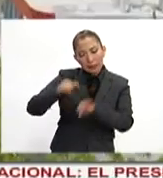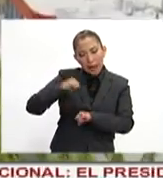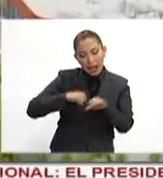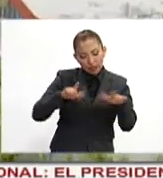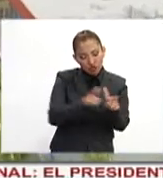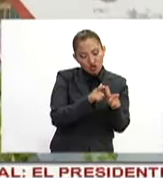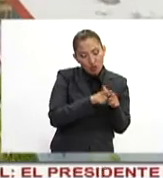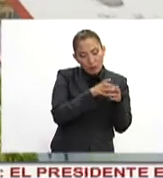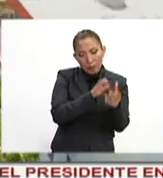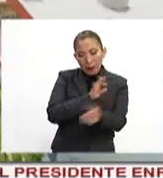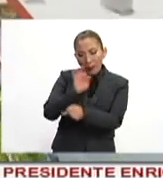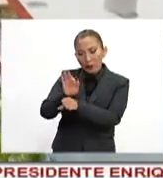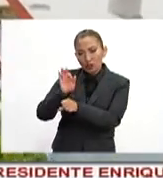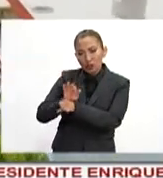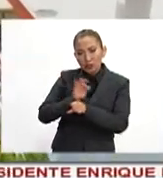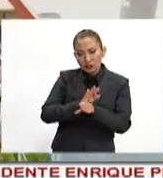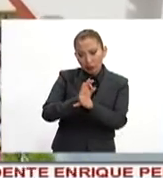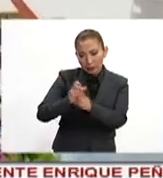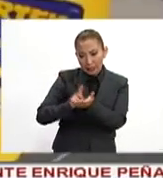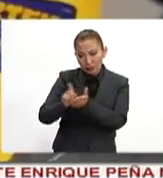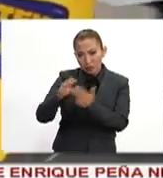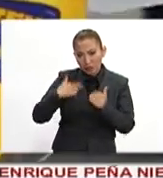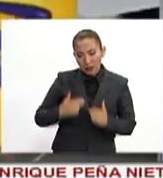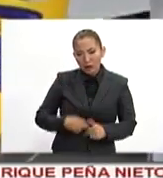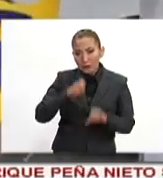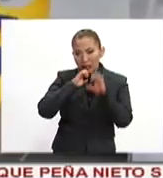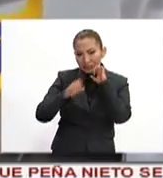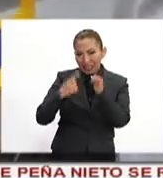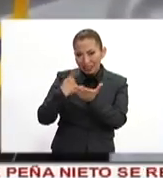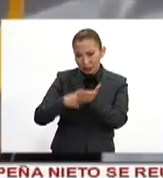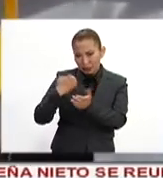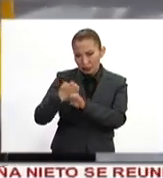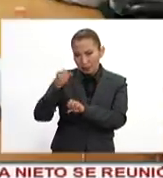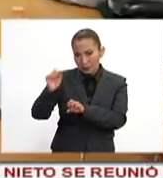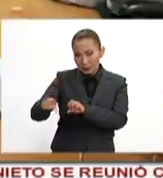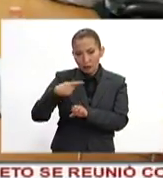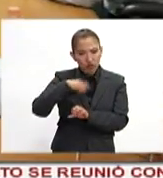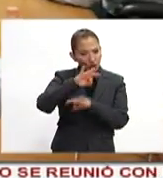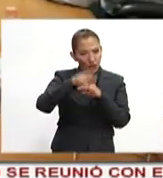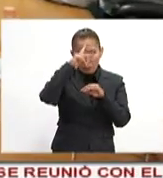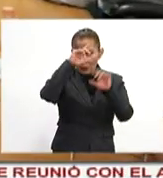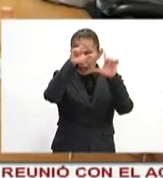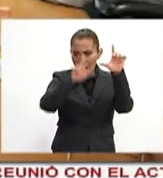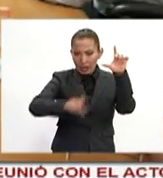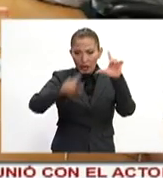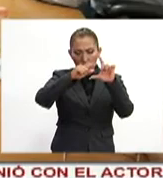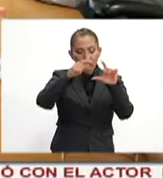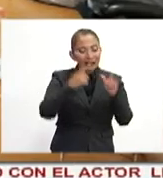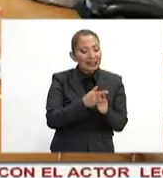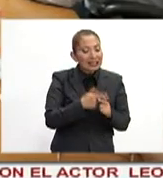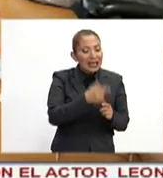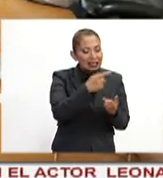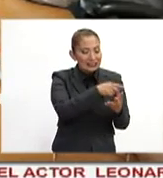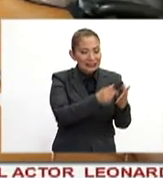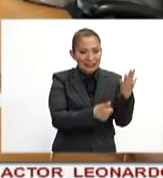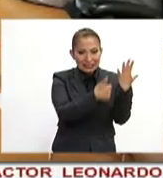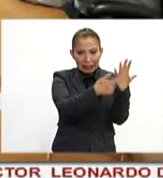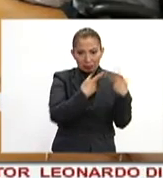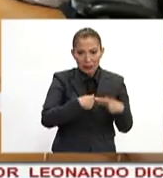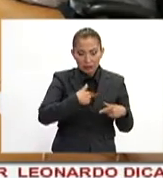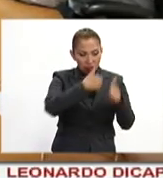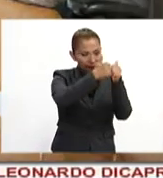Unidad de Protección a Periodistas y Defensores de Derechos Humanos en esa entidad. Operará en todo el país. Estará conformado por 6